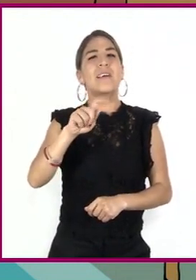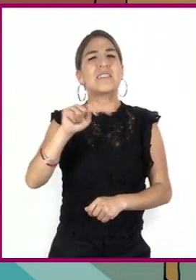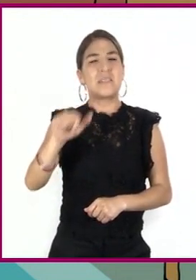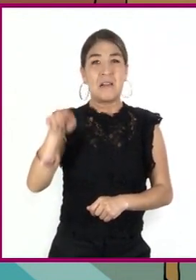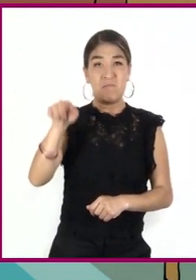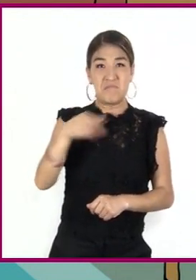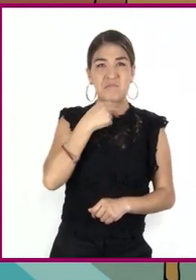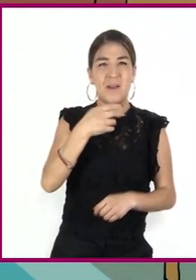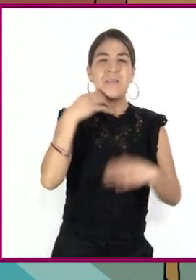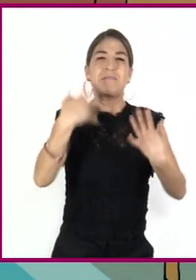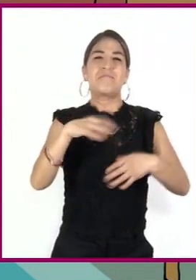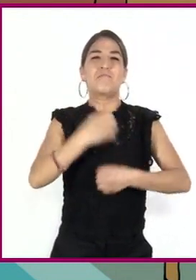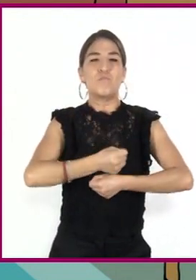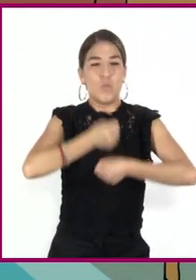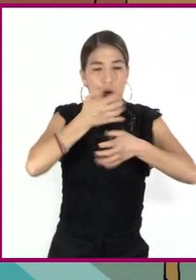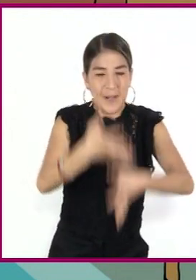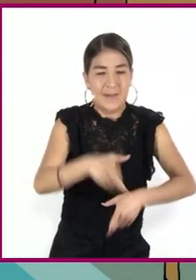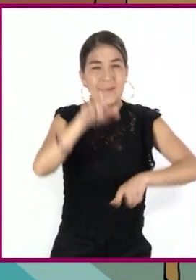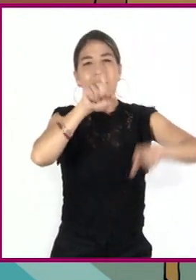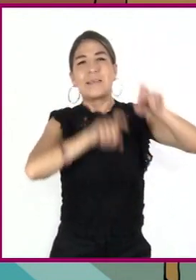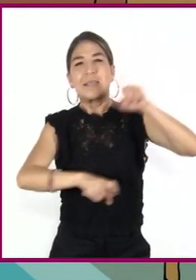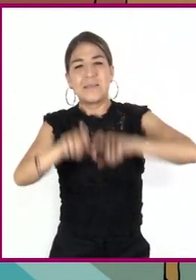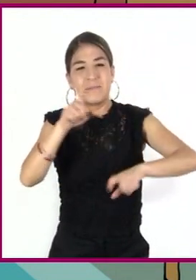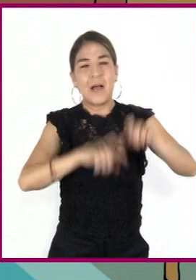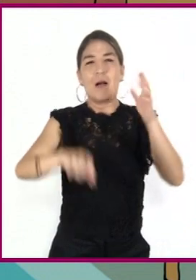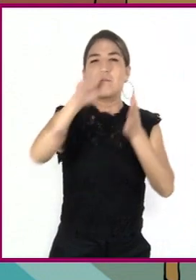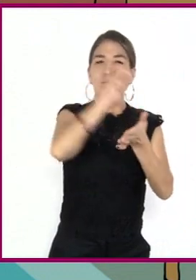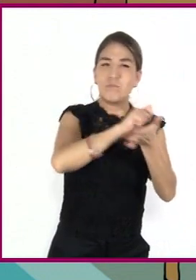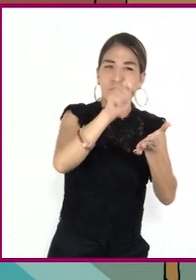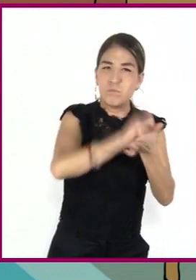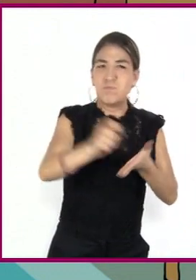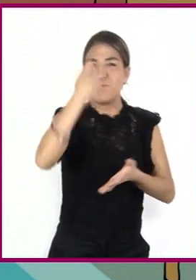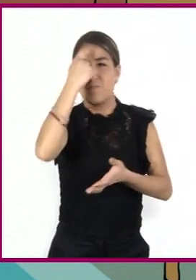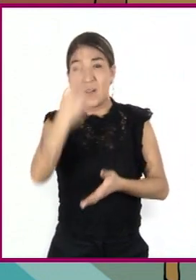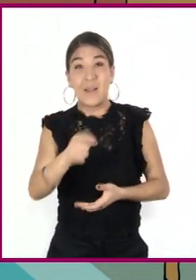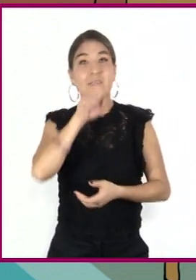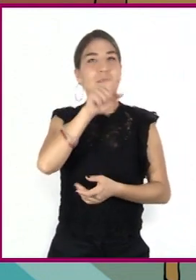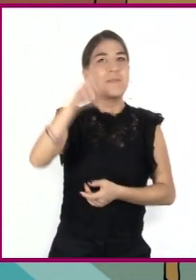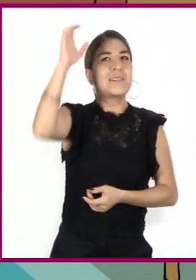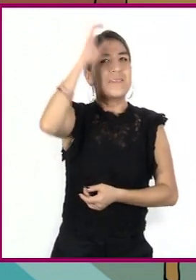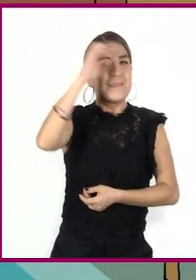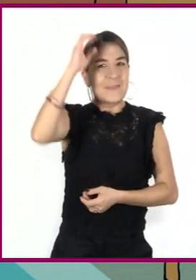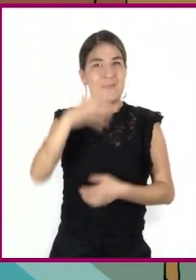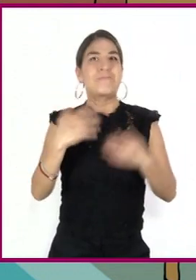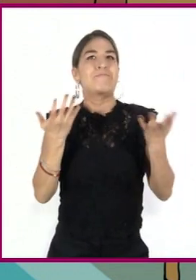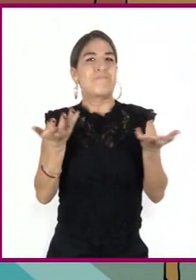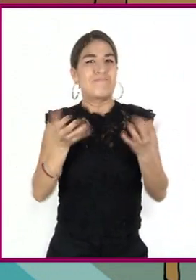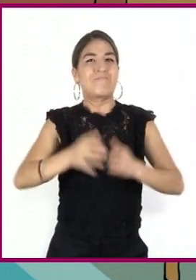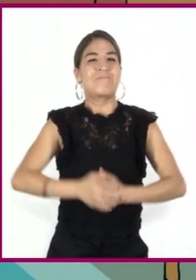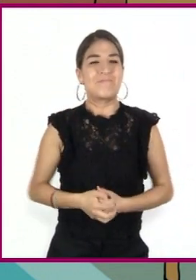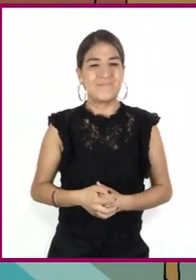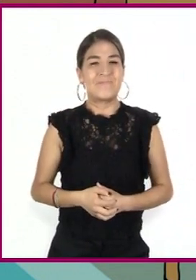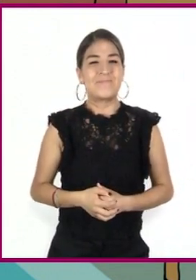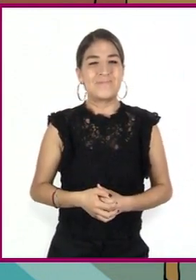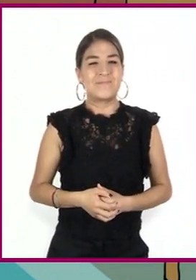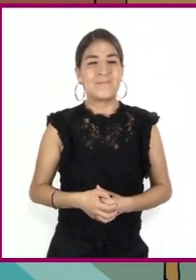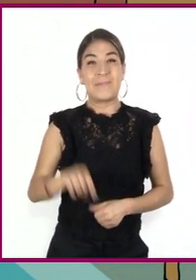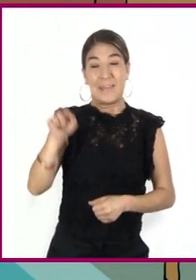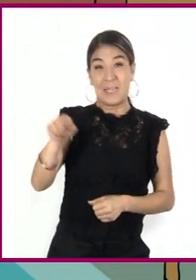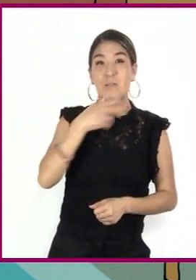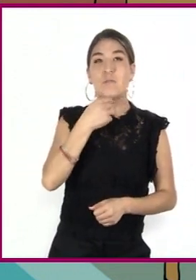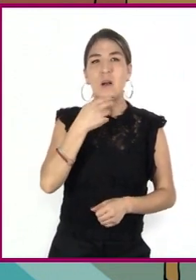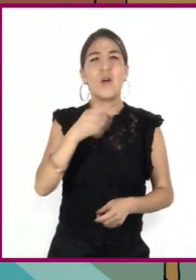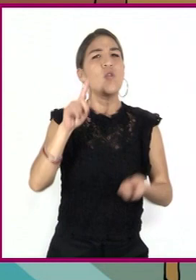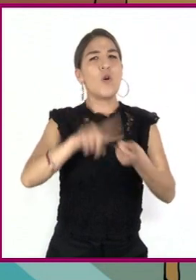era poeta, químico, escritor y científico, ¿sí? Este cuate nació